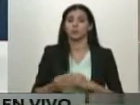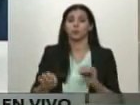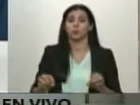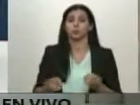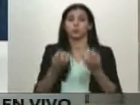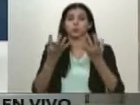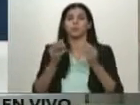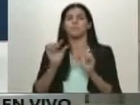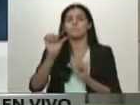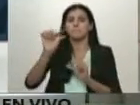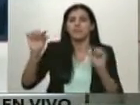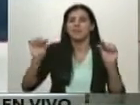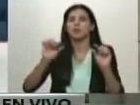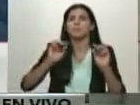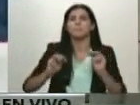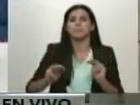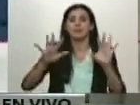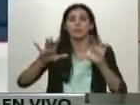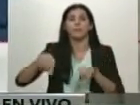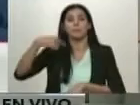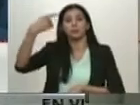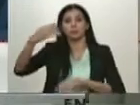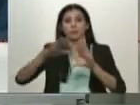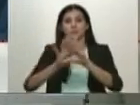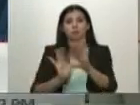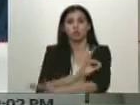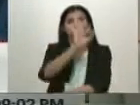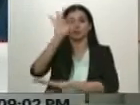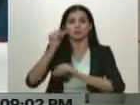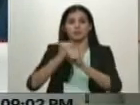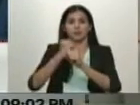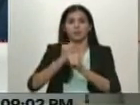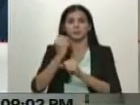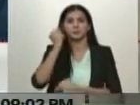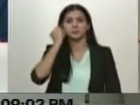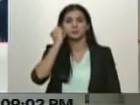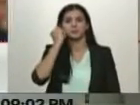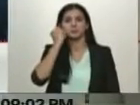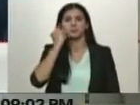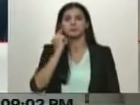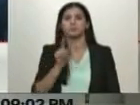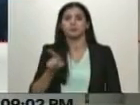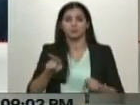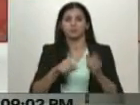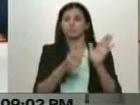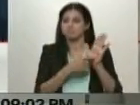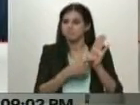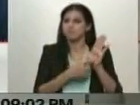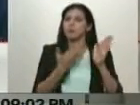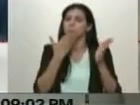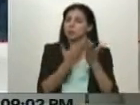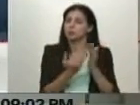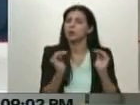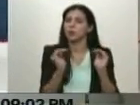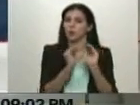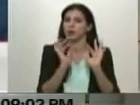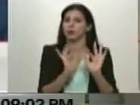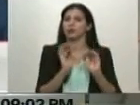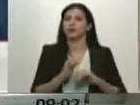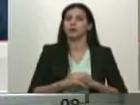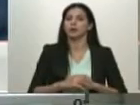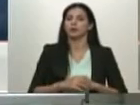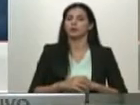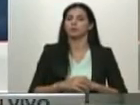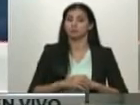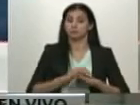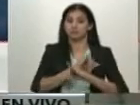todo el sistema productivo. Martes vamos a estar todo el día trabajando en base a esta propuesta para salir de allí